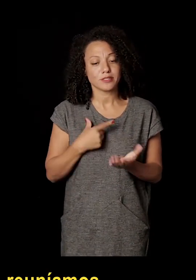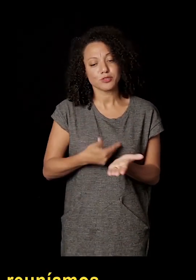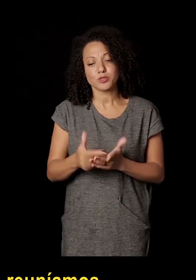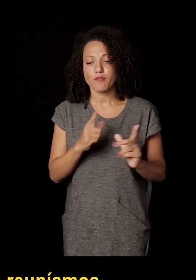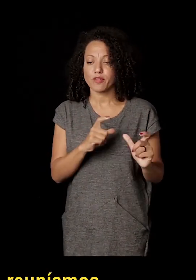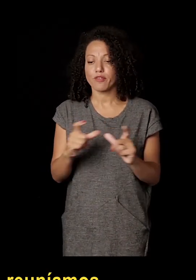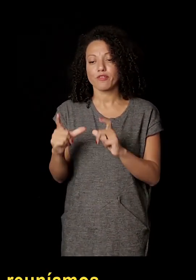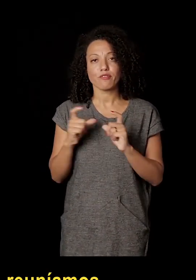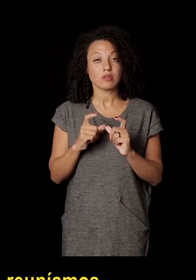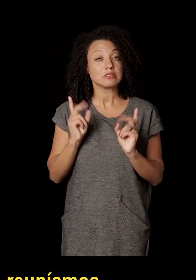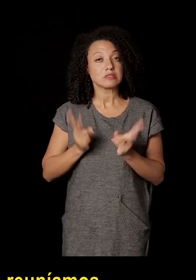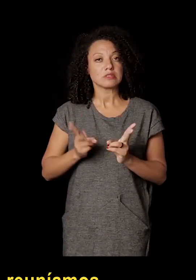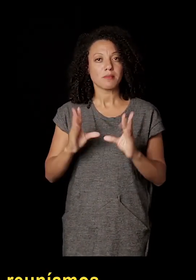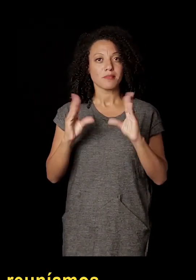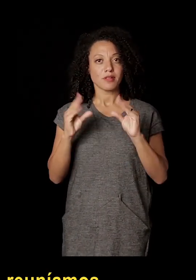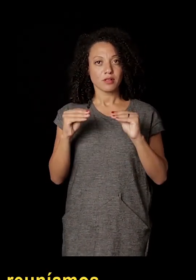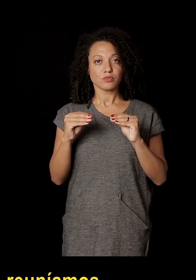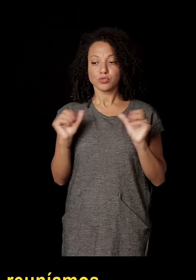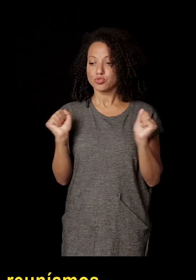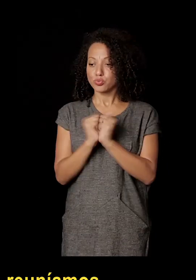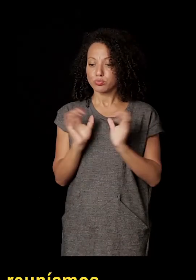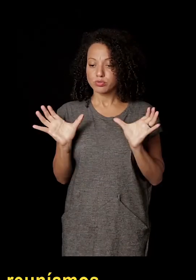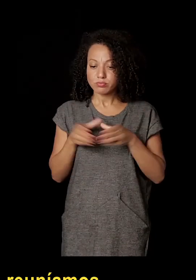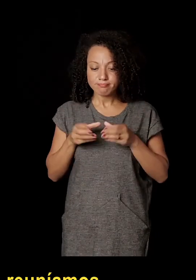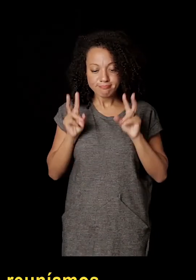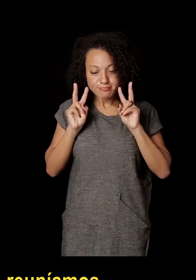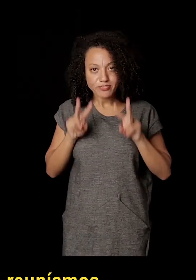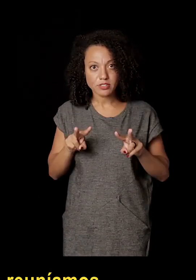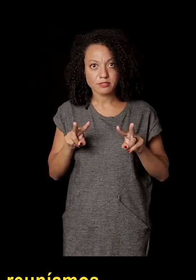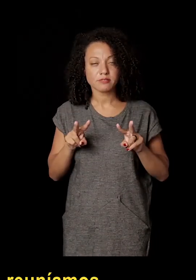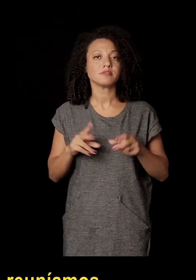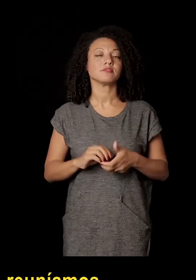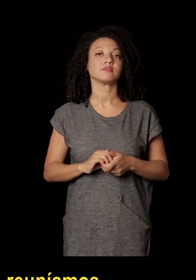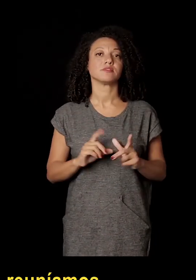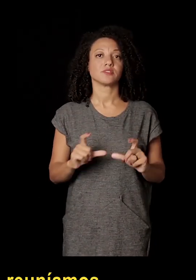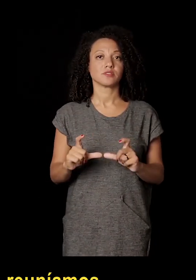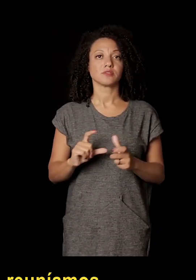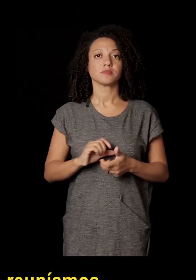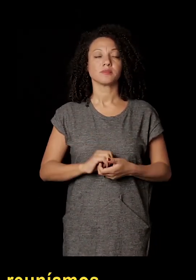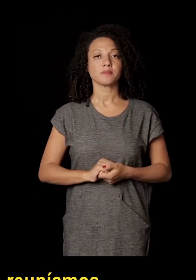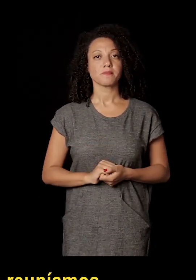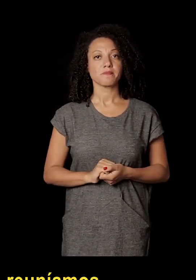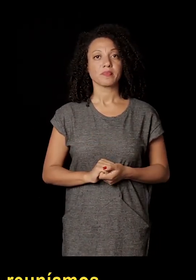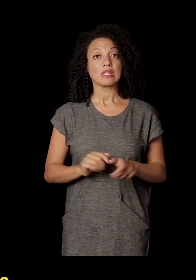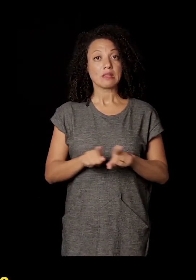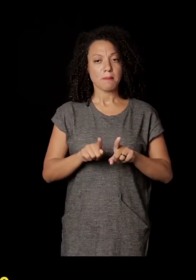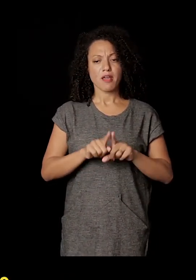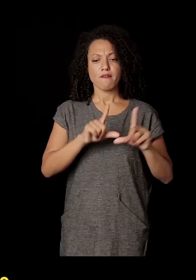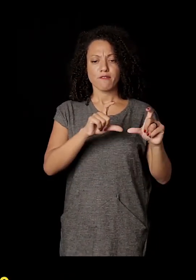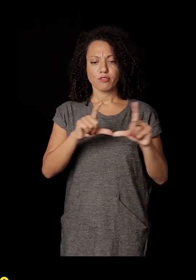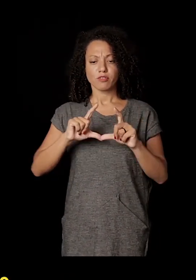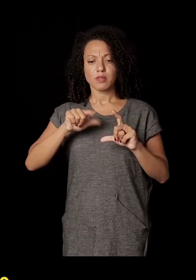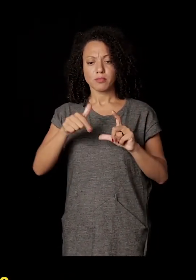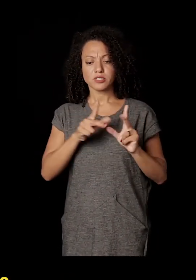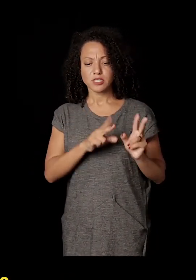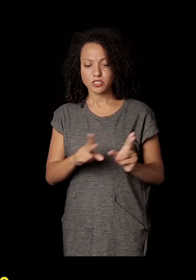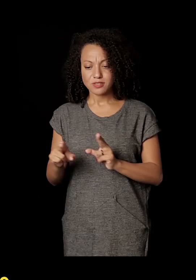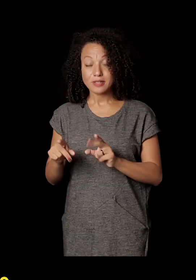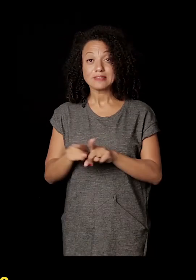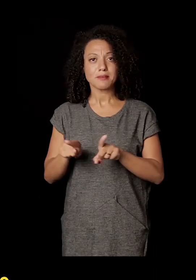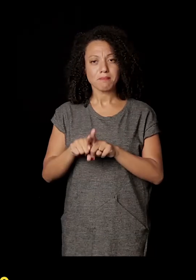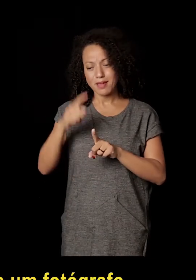Empezaron a hacer las fotos y nos reuníamos cada noche para mirar las fotografías, para editarlas, pero sobre todo